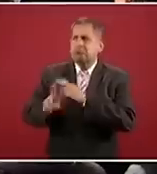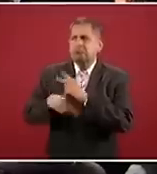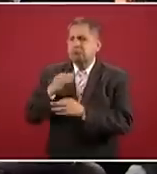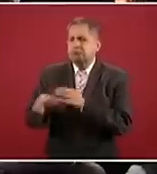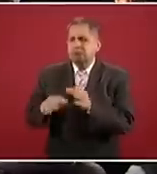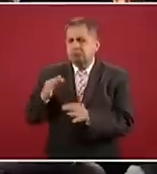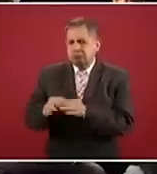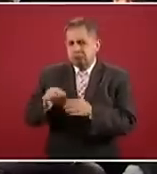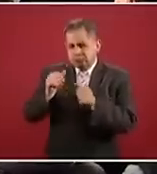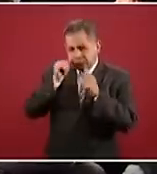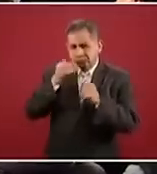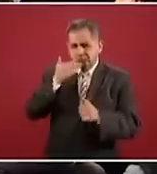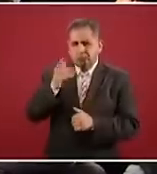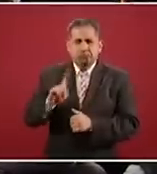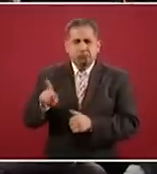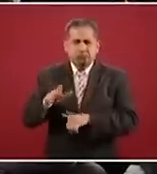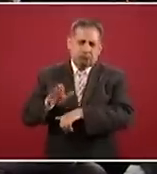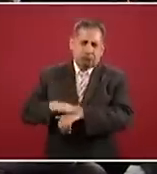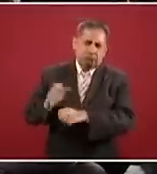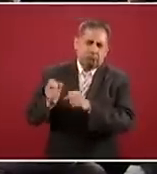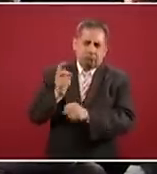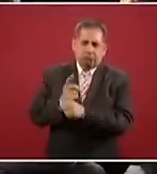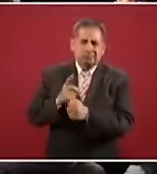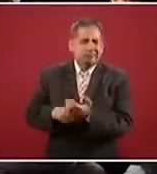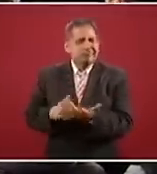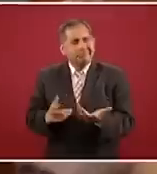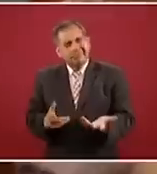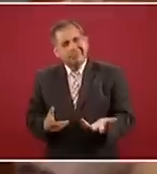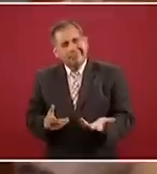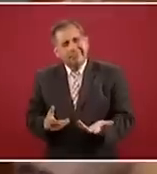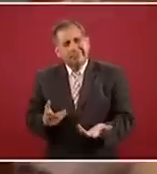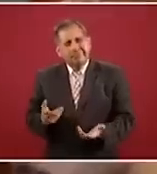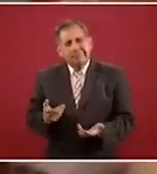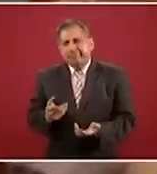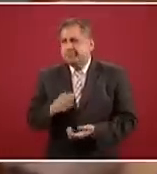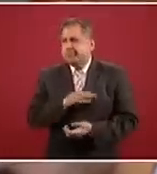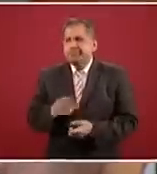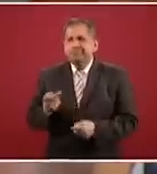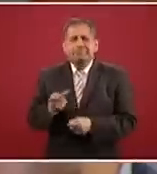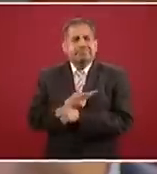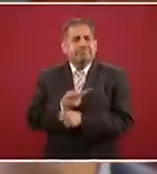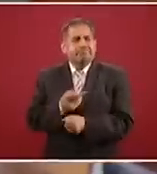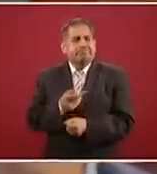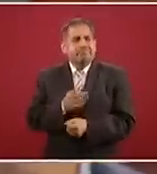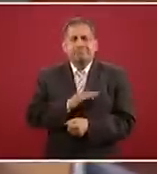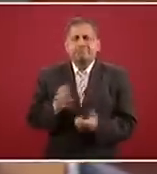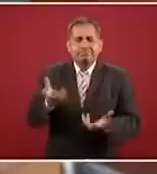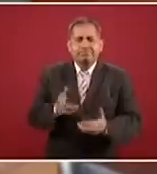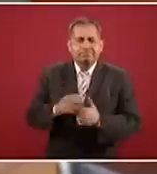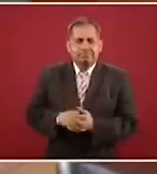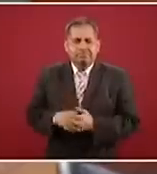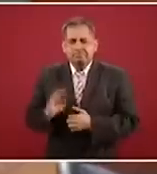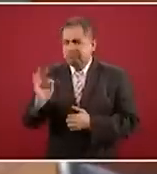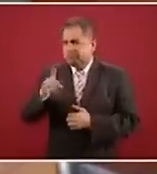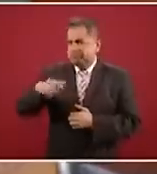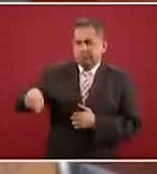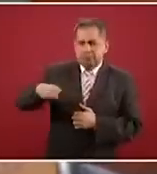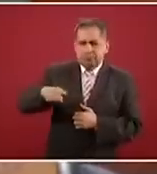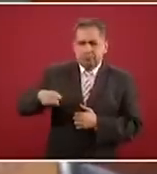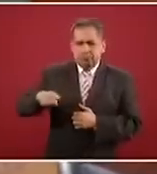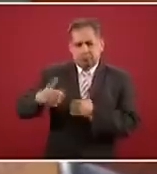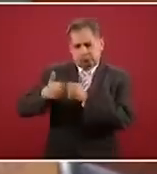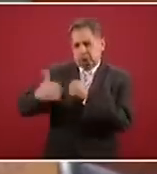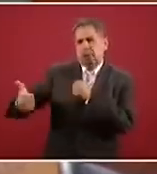que no le dan seguimiento a la estrategia de seguridad? ¿Qué se puede hacer en estos casos? Si bien pues son